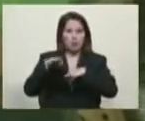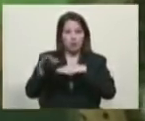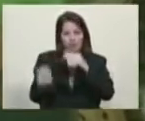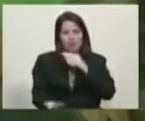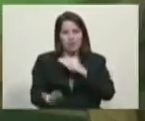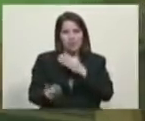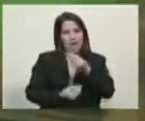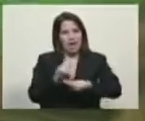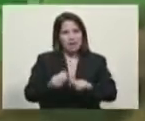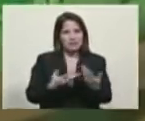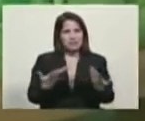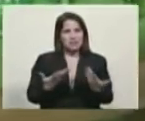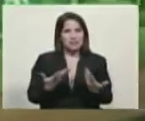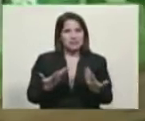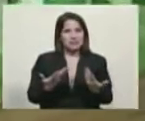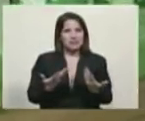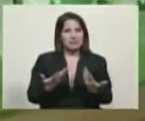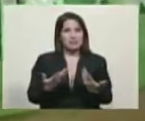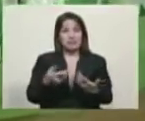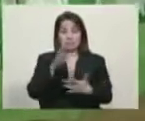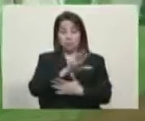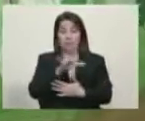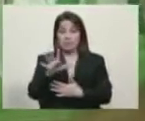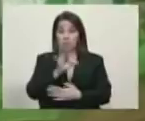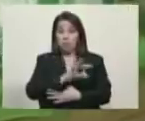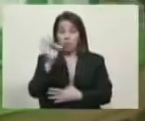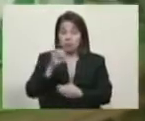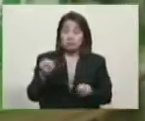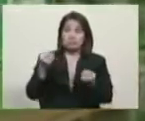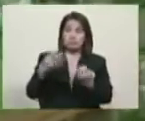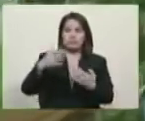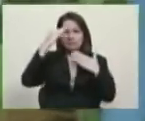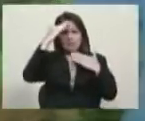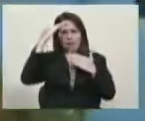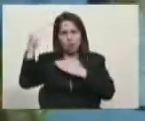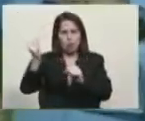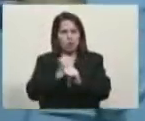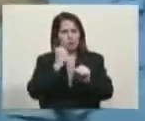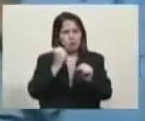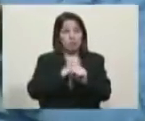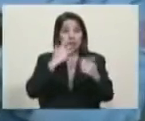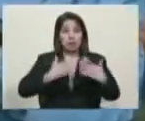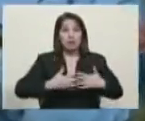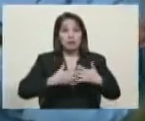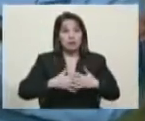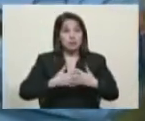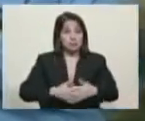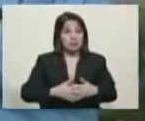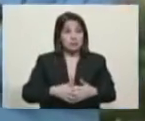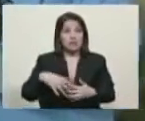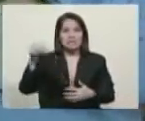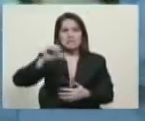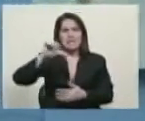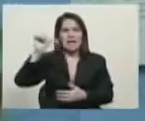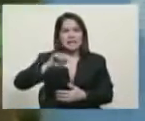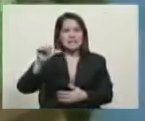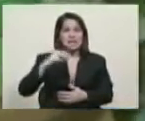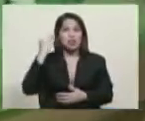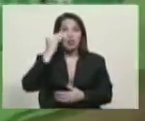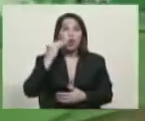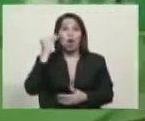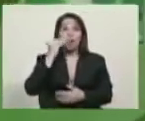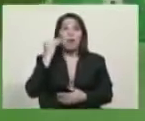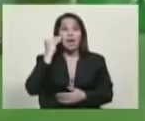al 55% de la familia. Enviarle un saludo a los trabajadores de esa planta. Salsa de tomate y salsa